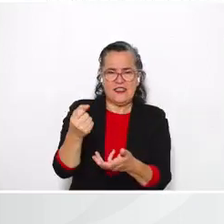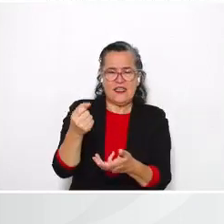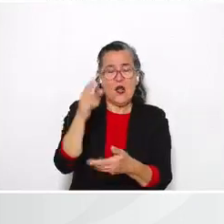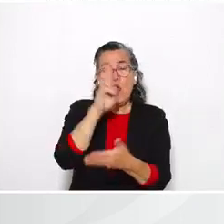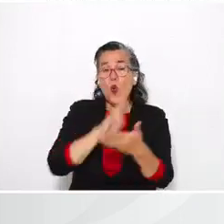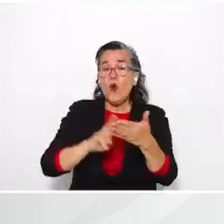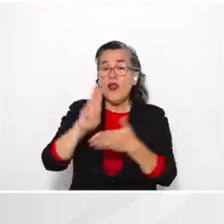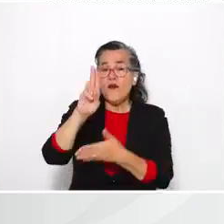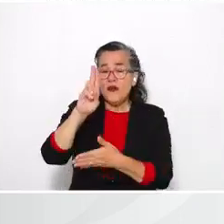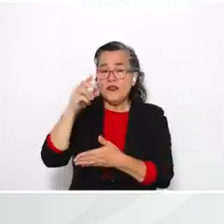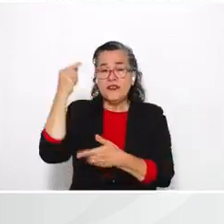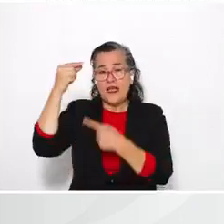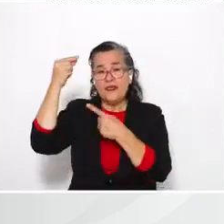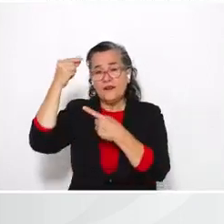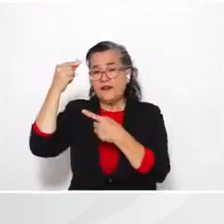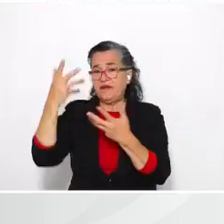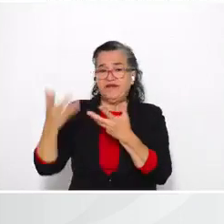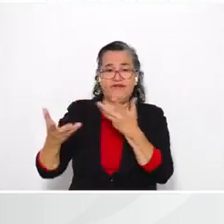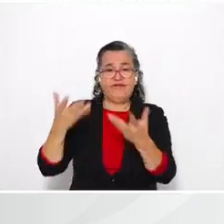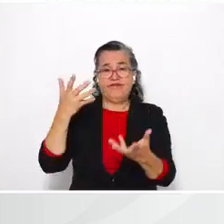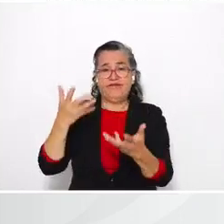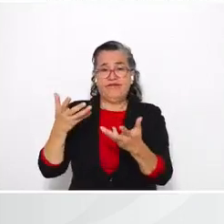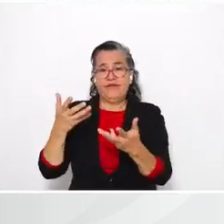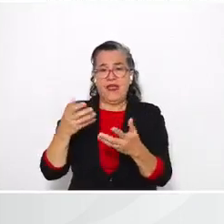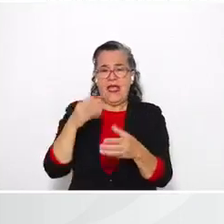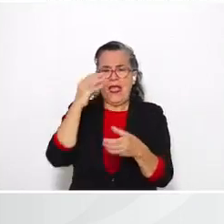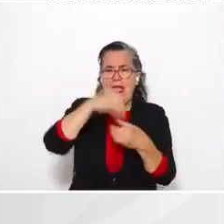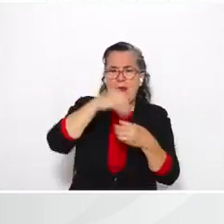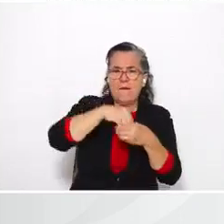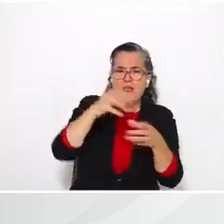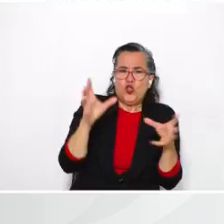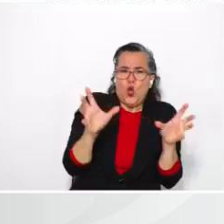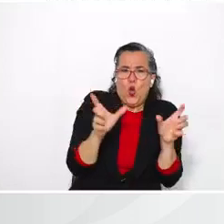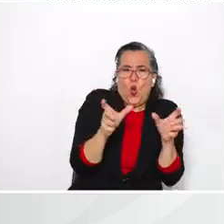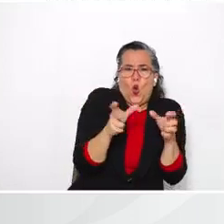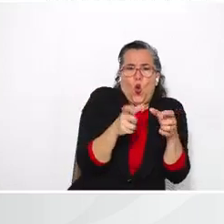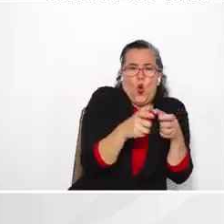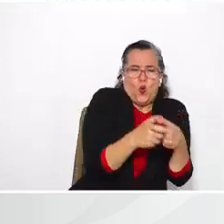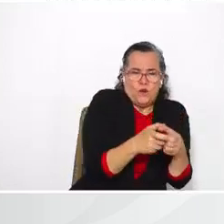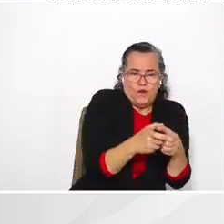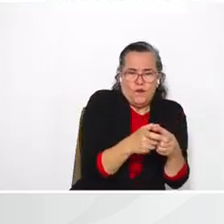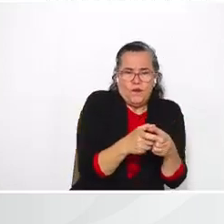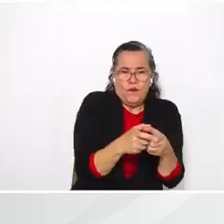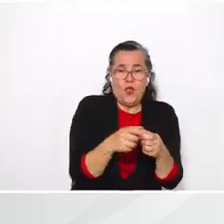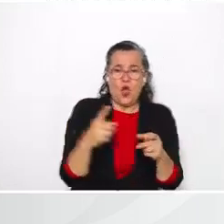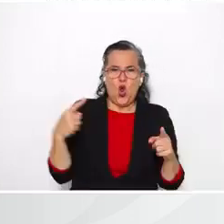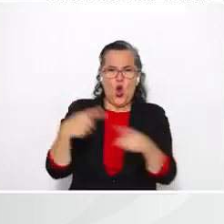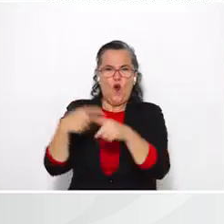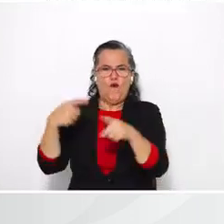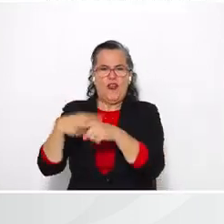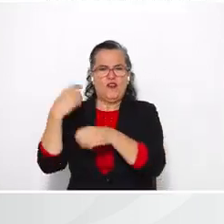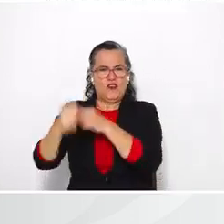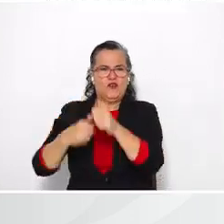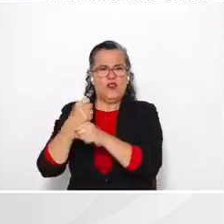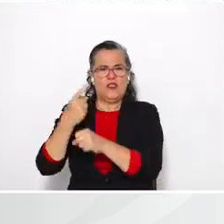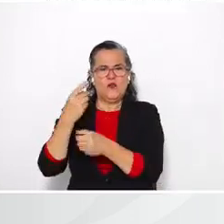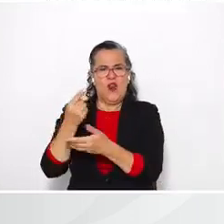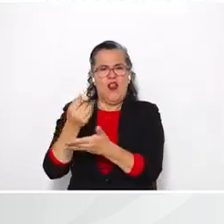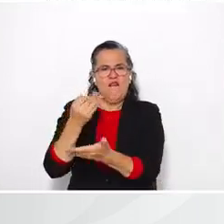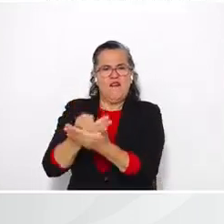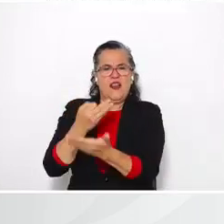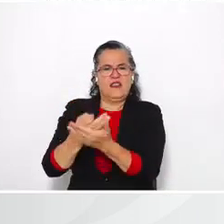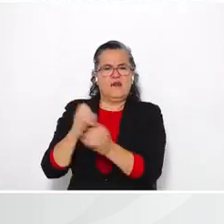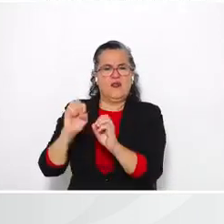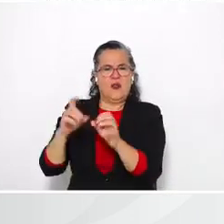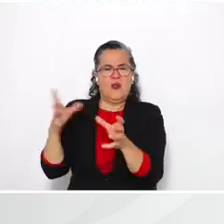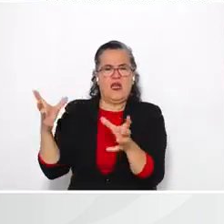estatales. Tanto la contracción de la inversión como la agudización de los conflictos anuales